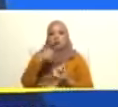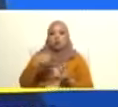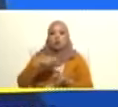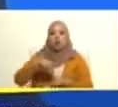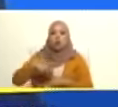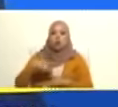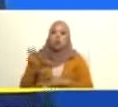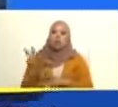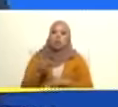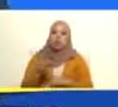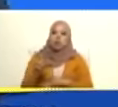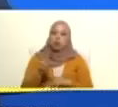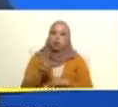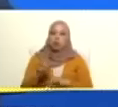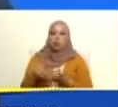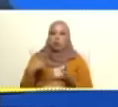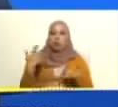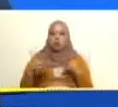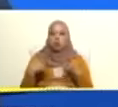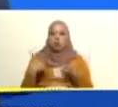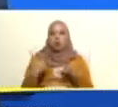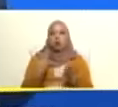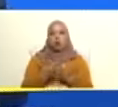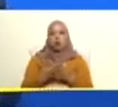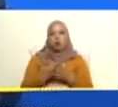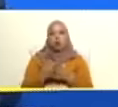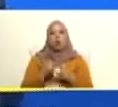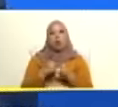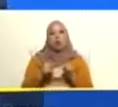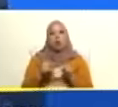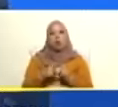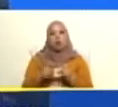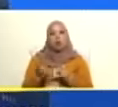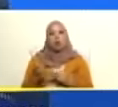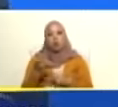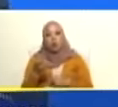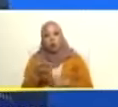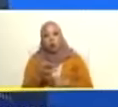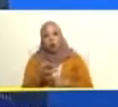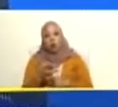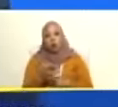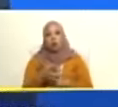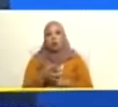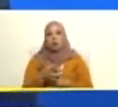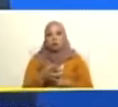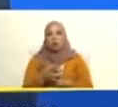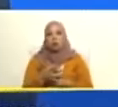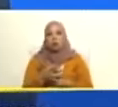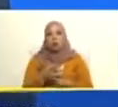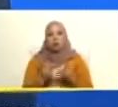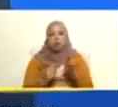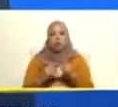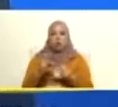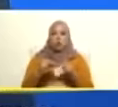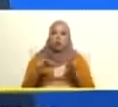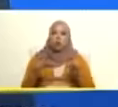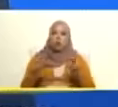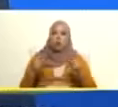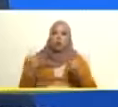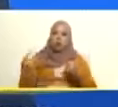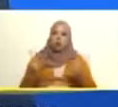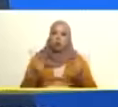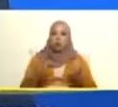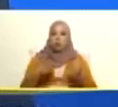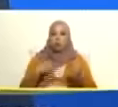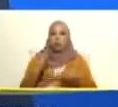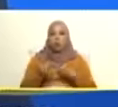país se eleve por encima de las dificultades y los dolores y construya una nueva economía